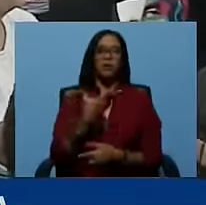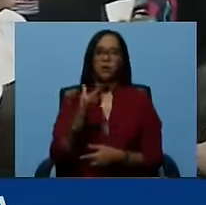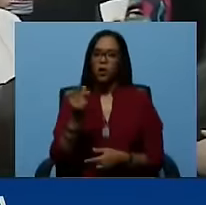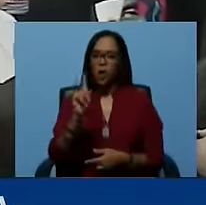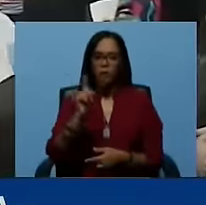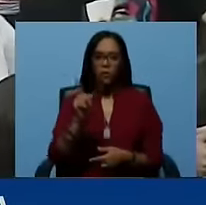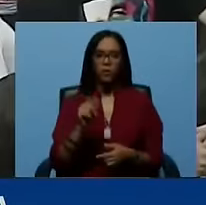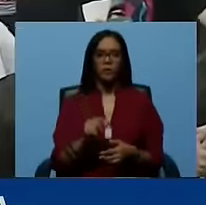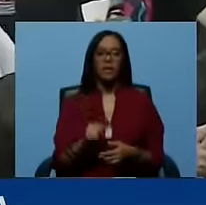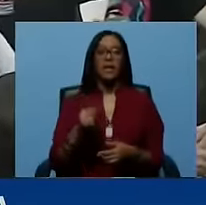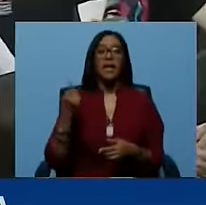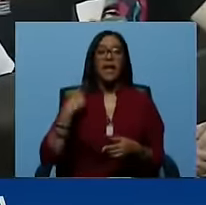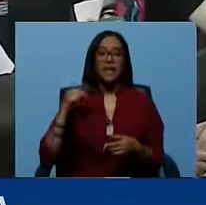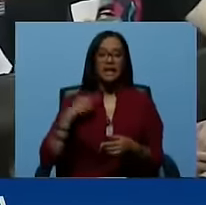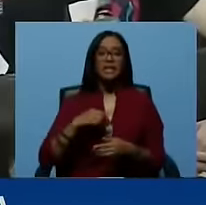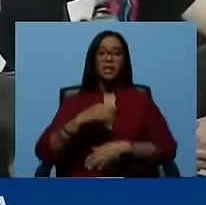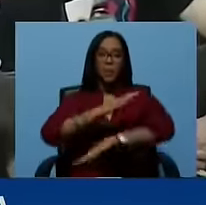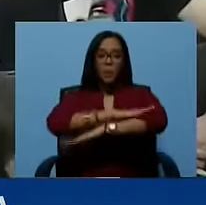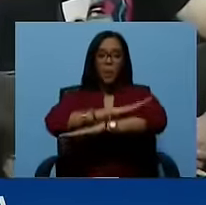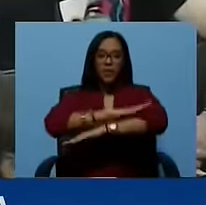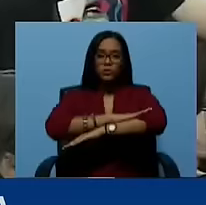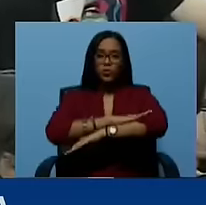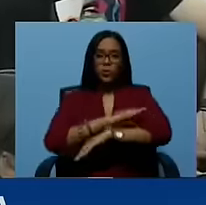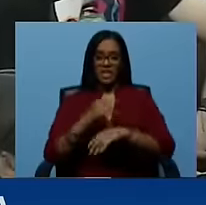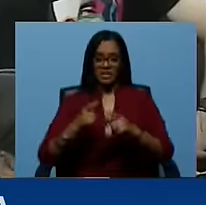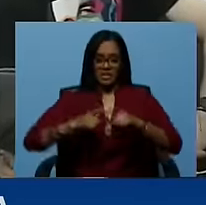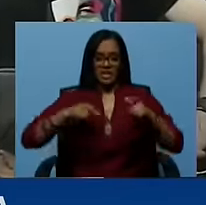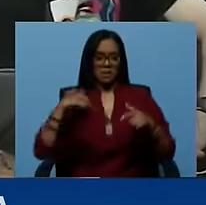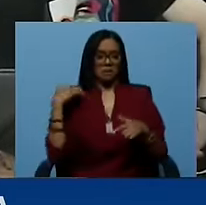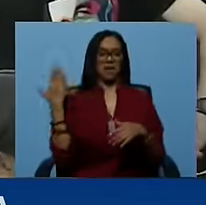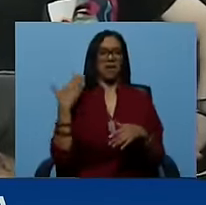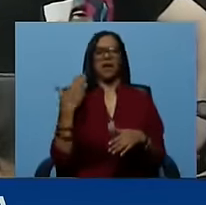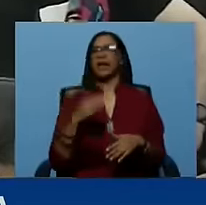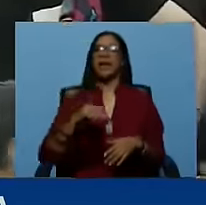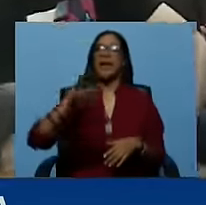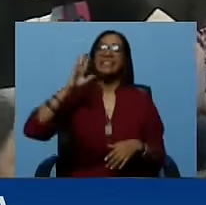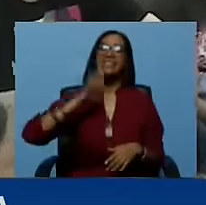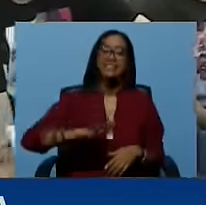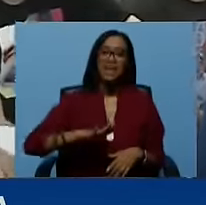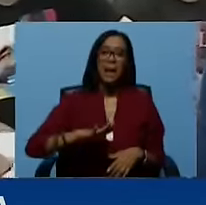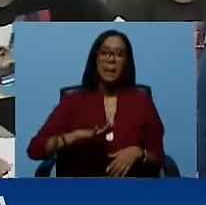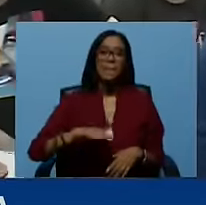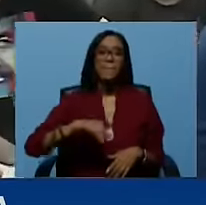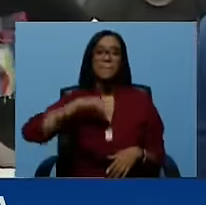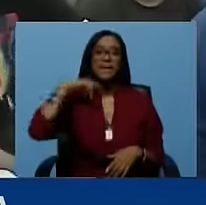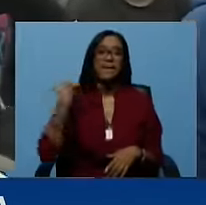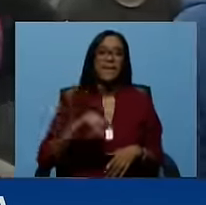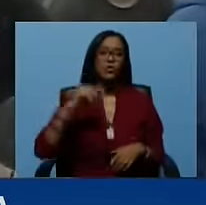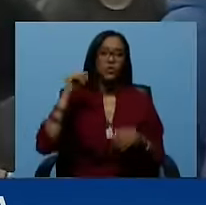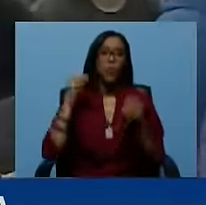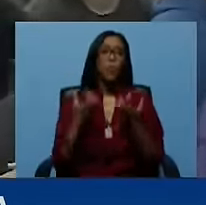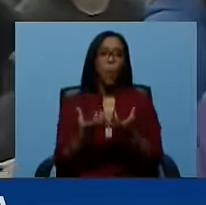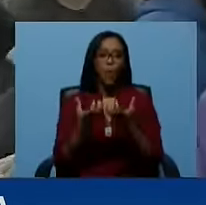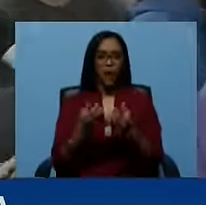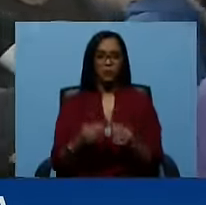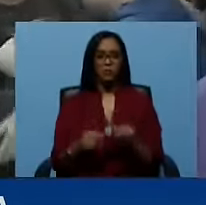El que tiene un cargo y se llena de vanidad y de ego, está pelando bolas y ovarios